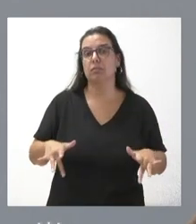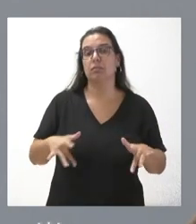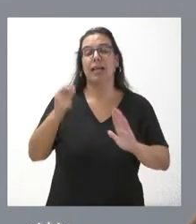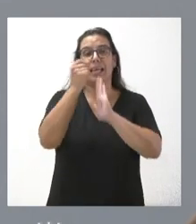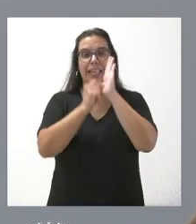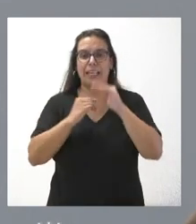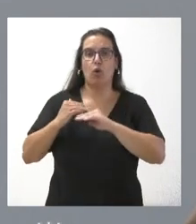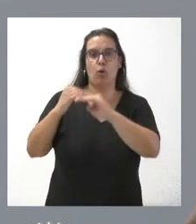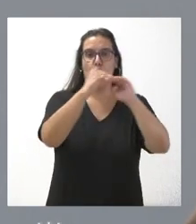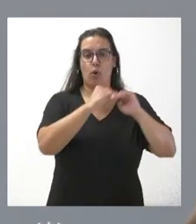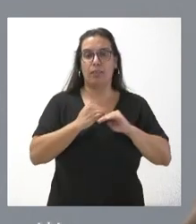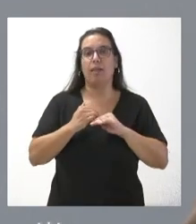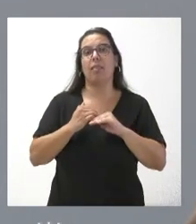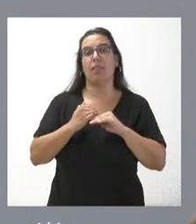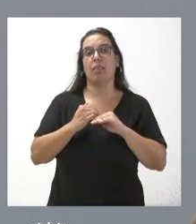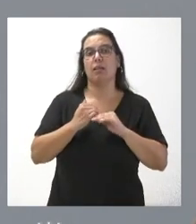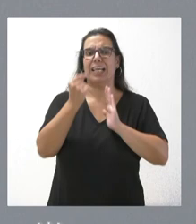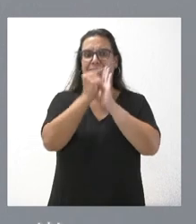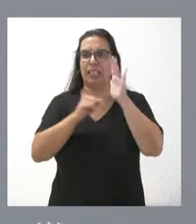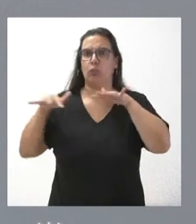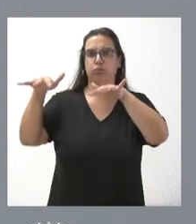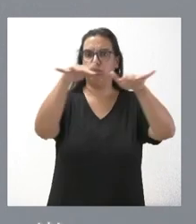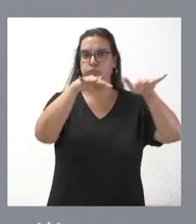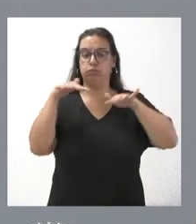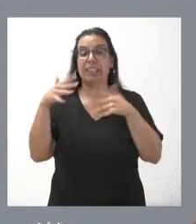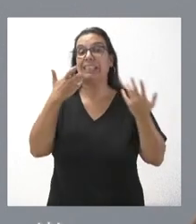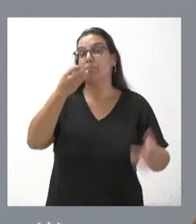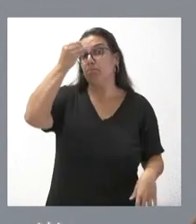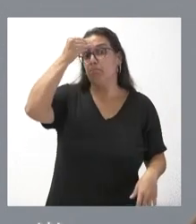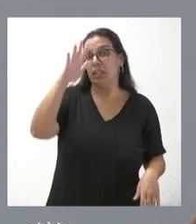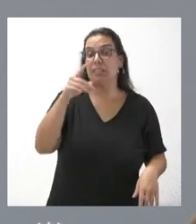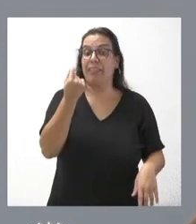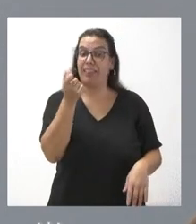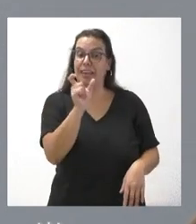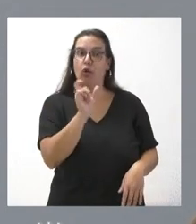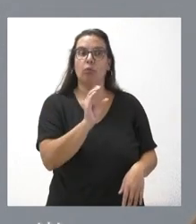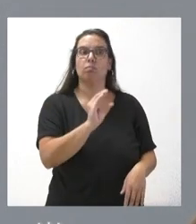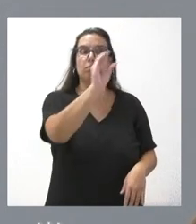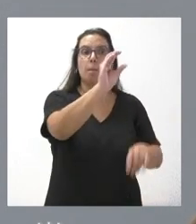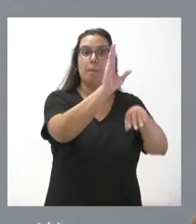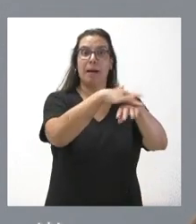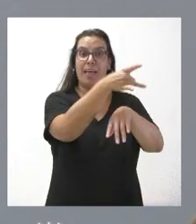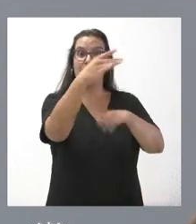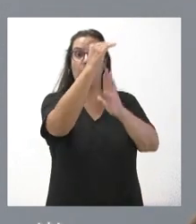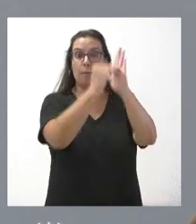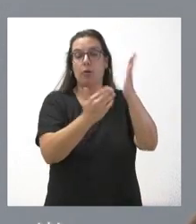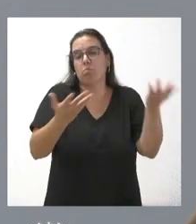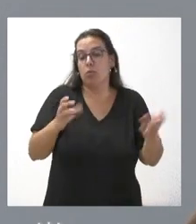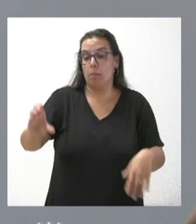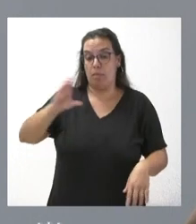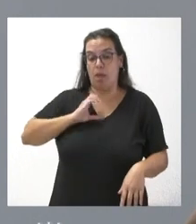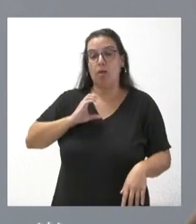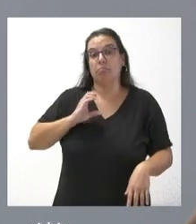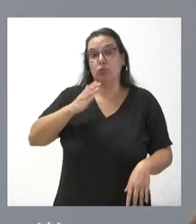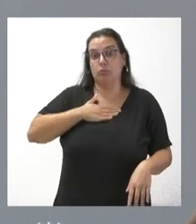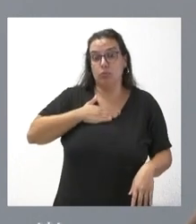criterios de equidad, con criterios de igualdad. Y si se cree que esta cantidad tiene que ir destinada a bajar la deuda, pues la cantidad que en esos criterios